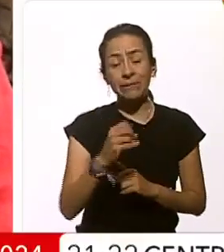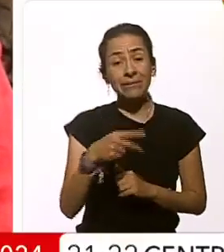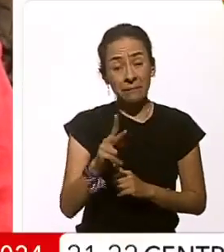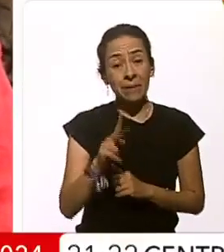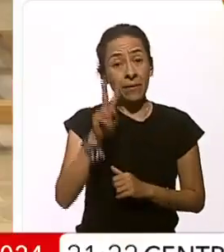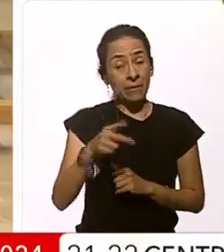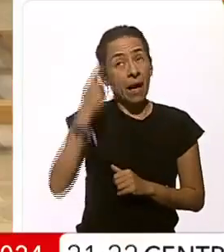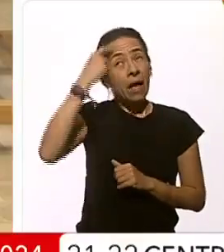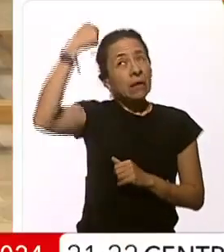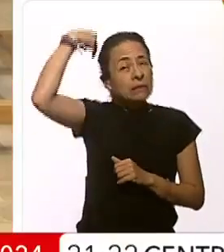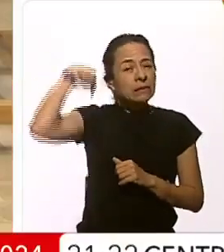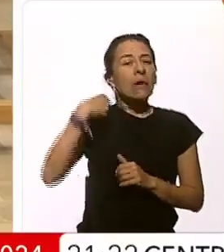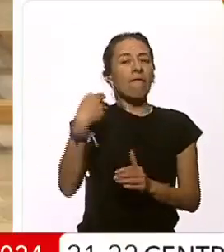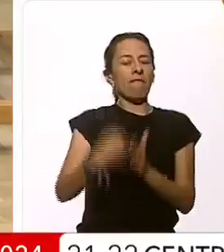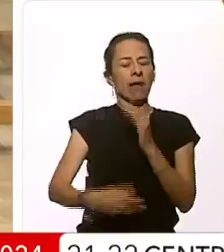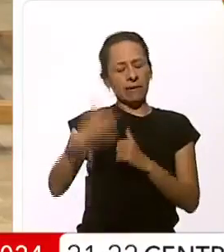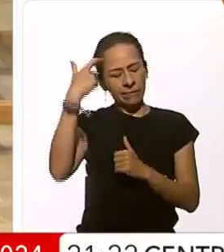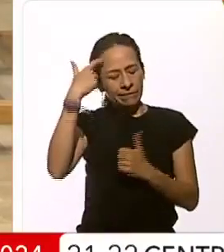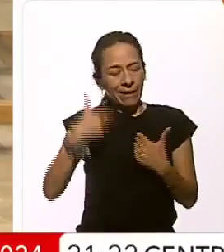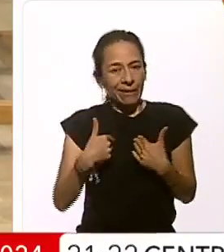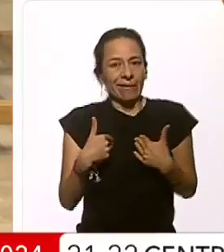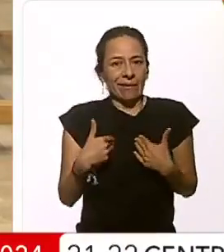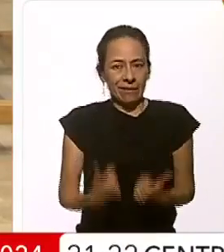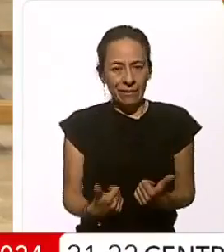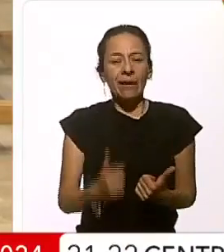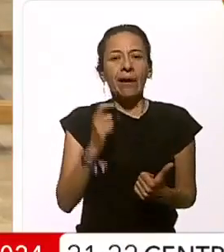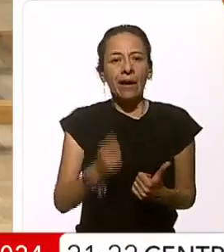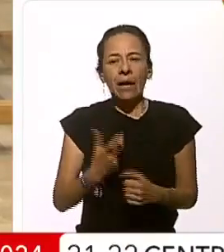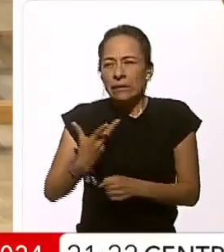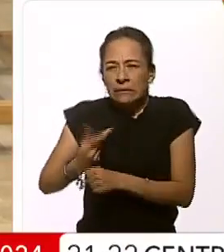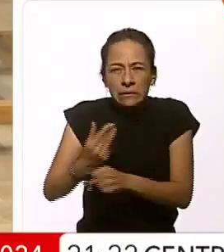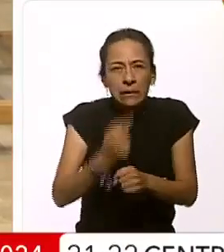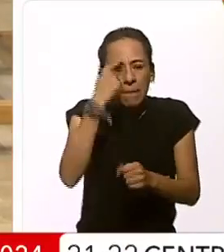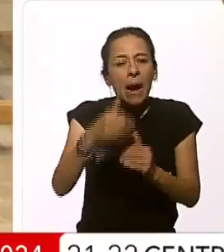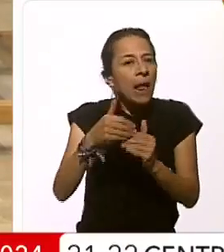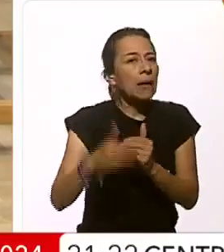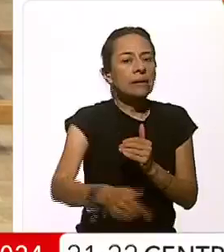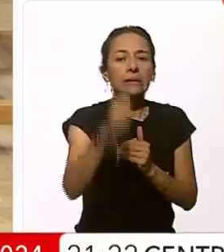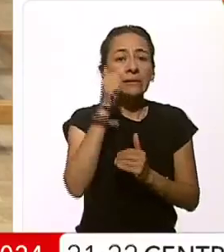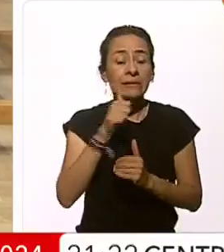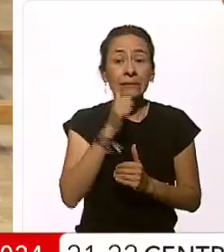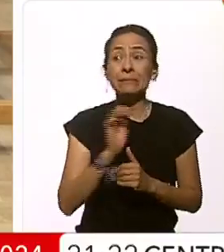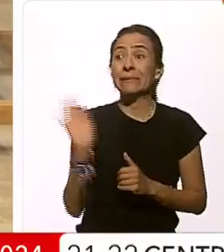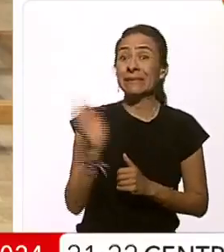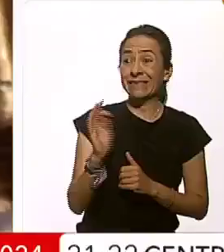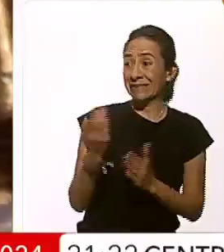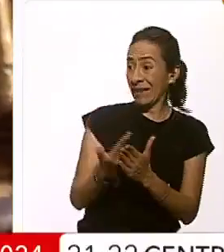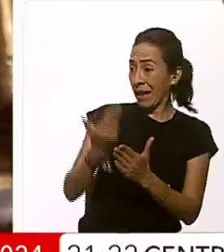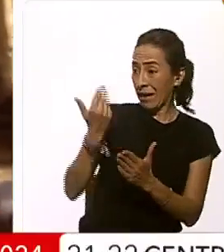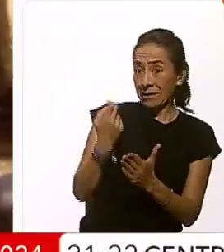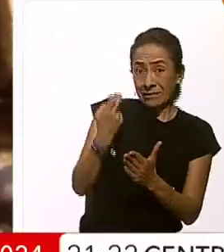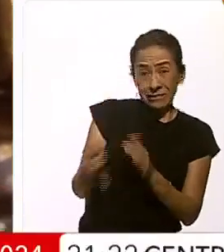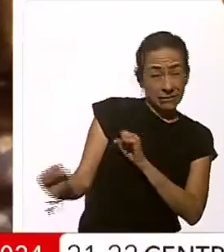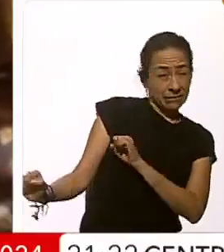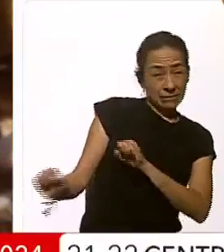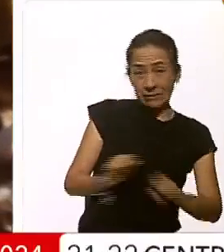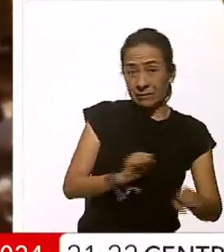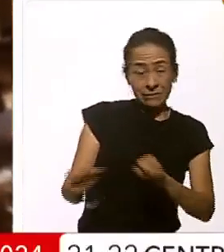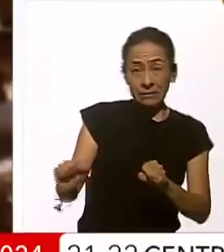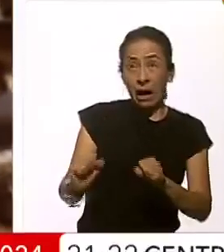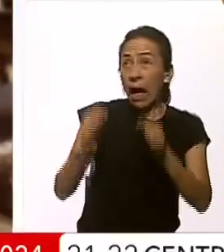mantenimiento preventivo. Nosotros no hubiéramos sufrido una catástrofe como la que vivimos si se le hubiera